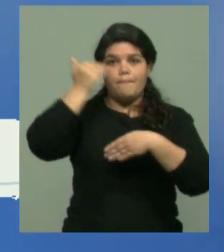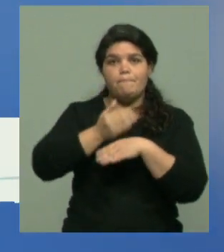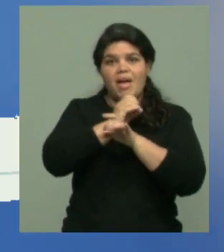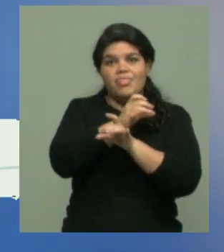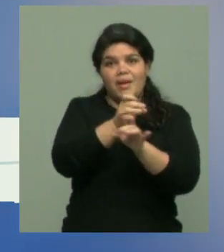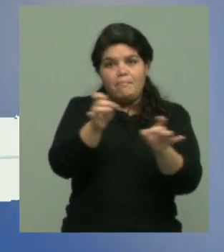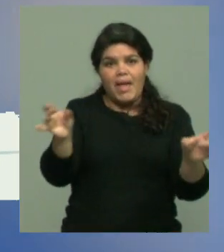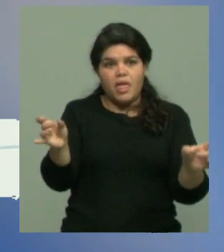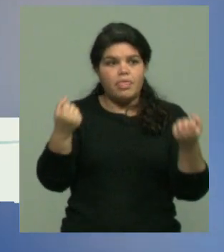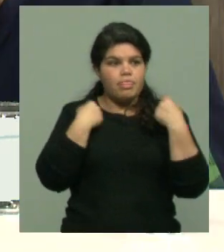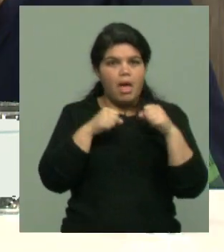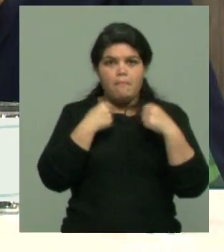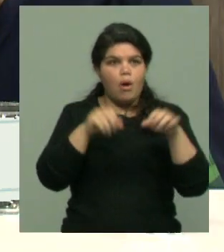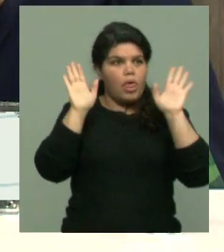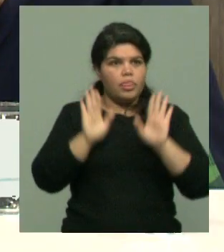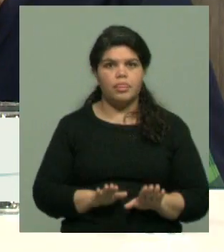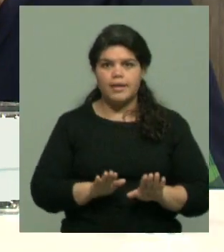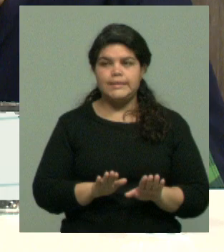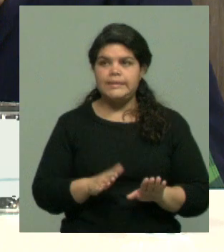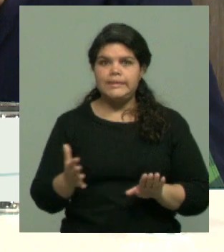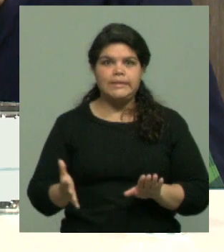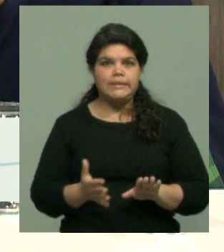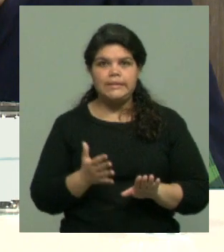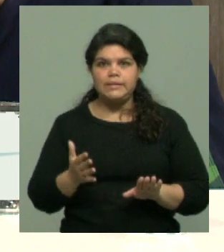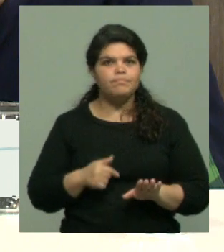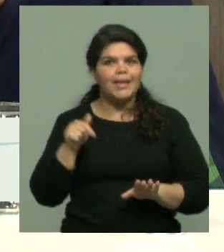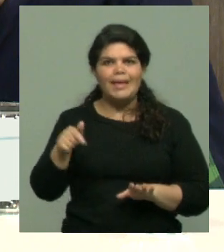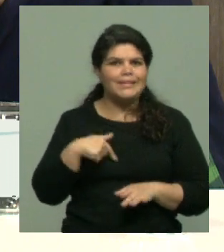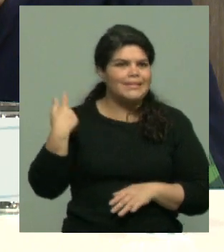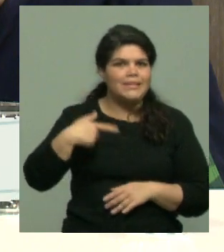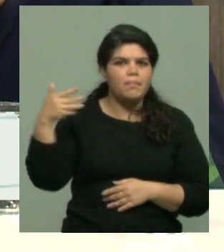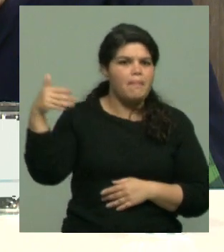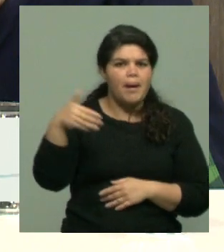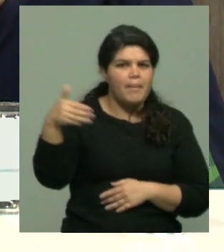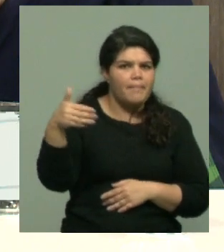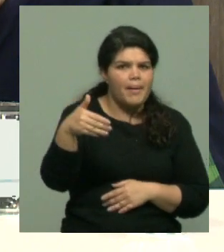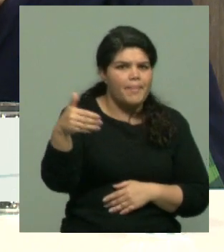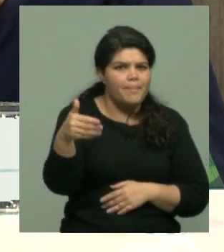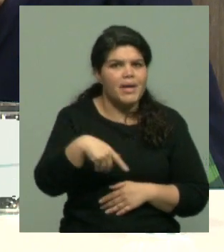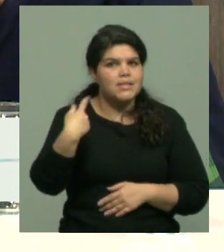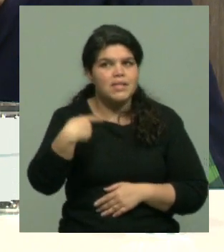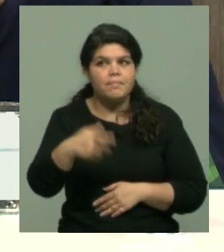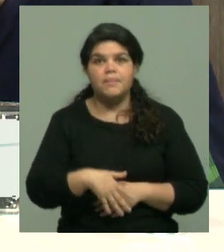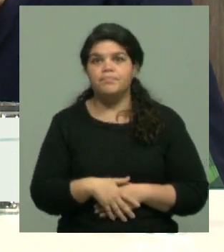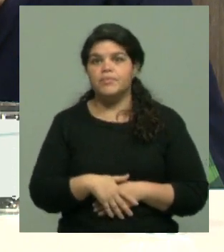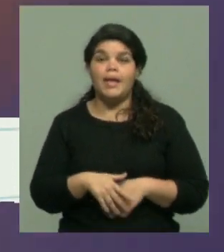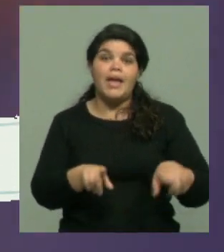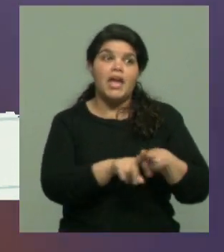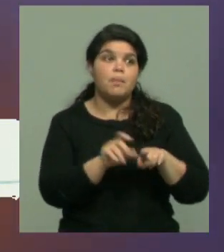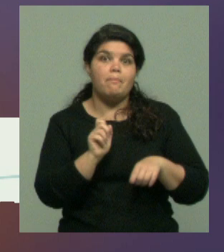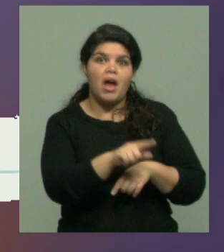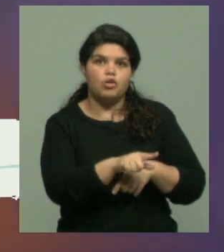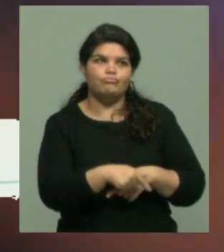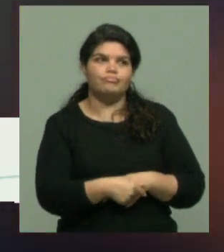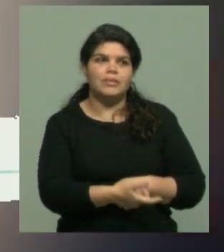se paró. Y él también. Y él religiosamente va a todas las clases. ¿Y qué pasó? Entonces el hermano me llama y me dice, mira, yo sé que dan